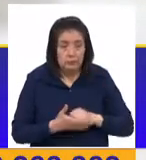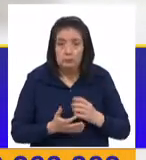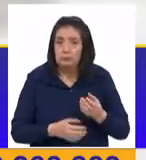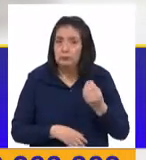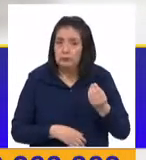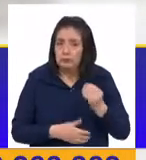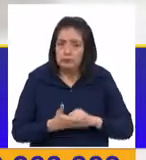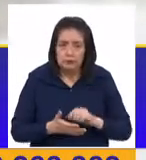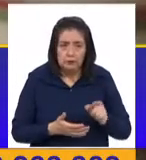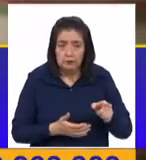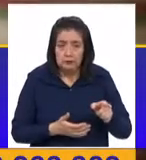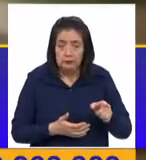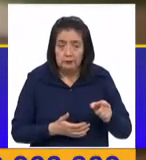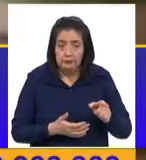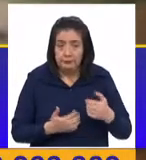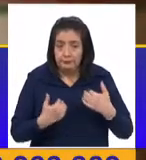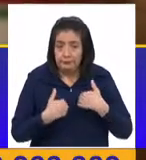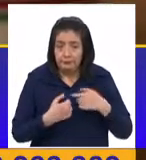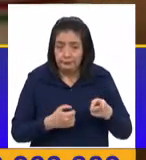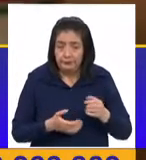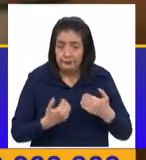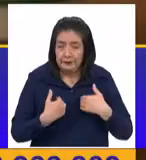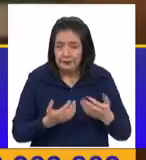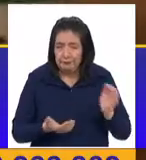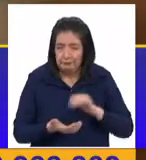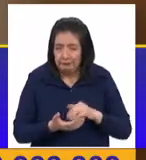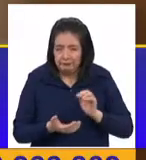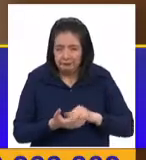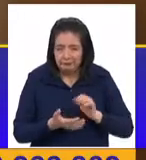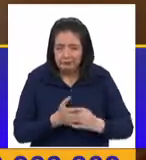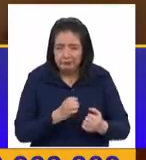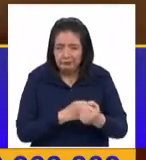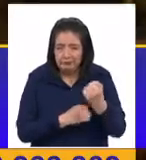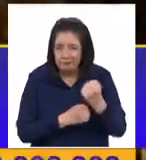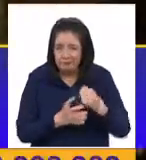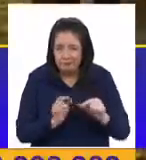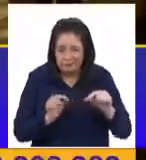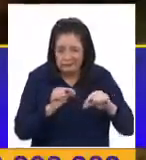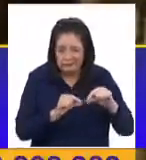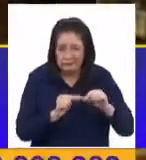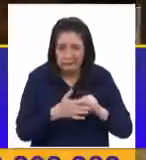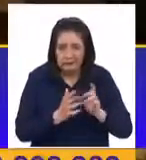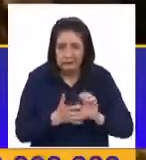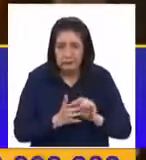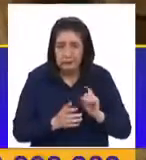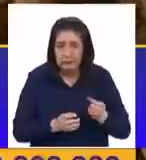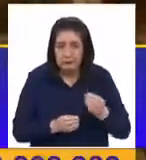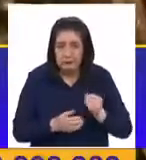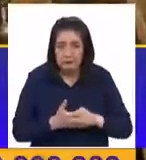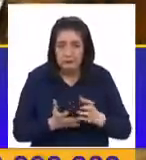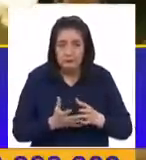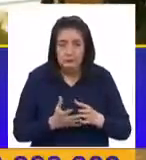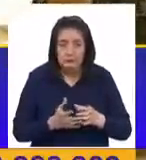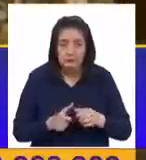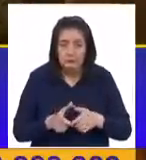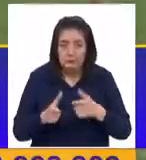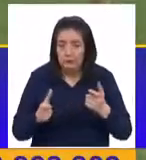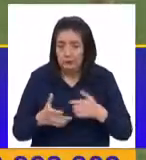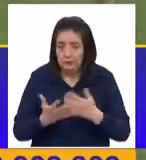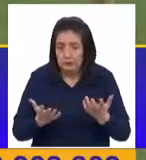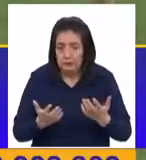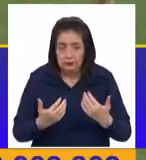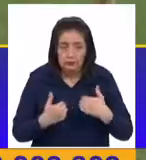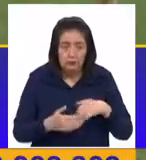produce porque los medicamentos para animales tienen una mayor concentración de su fórmula, pues están destinados a grandes especies como